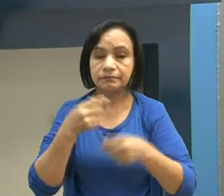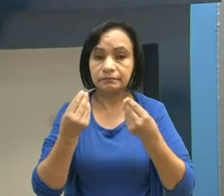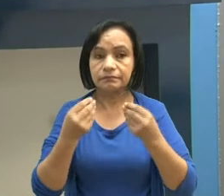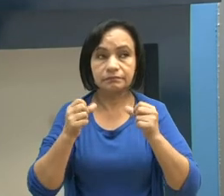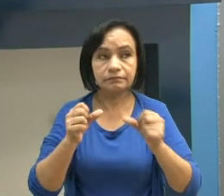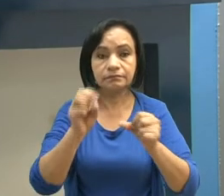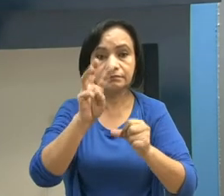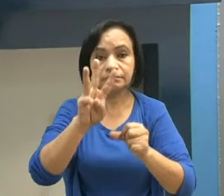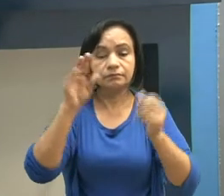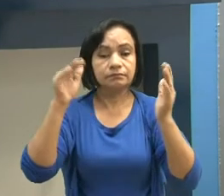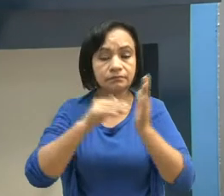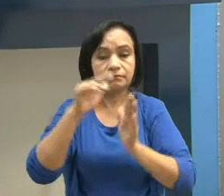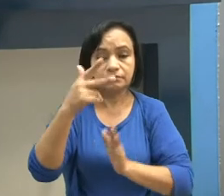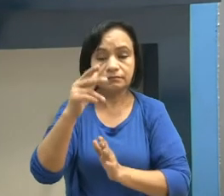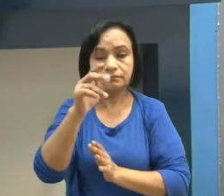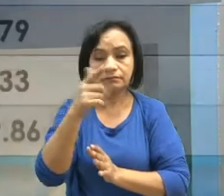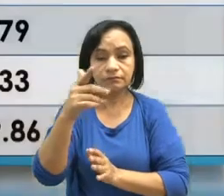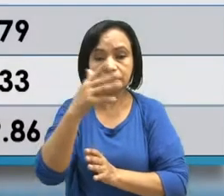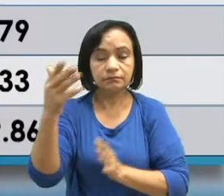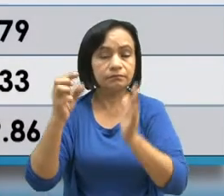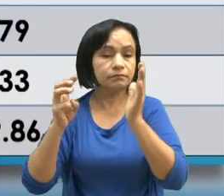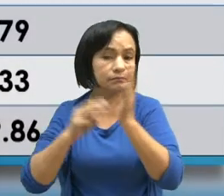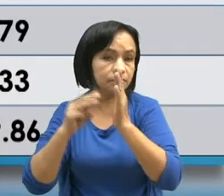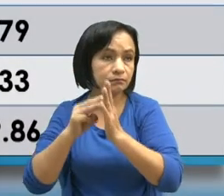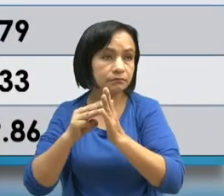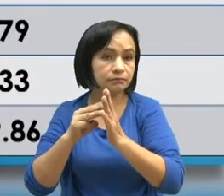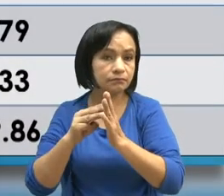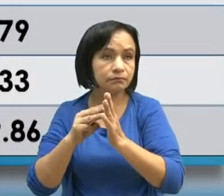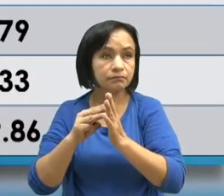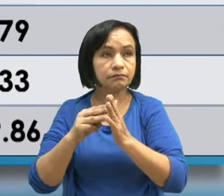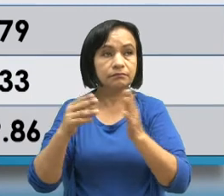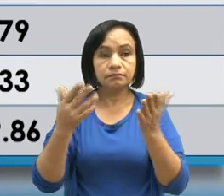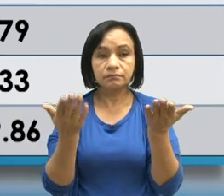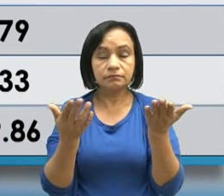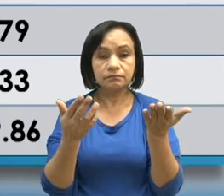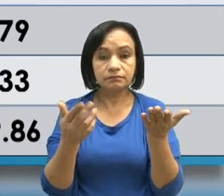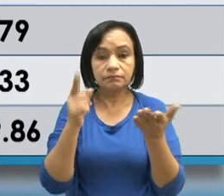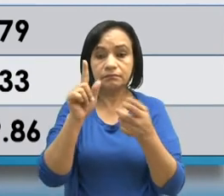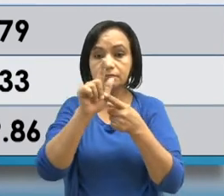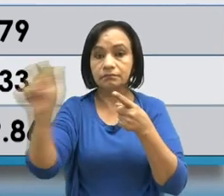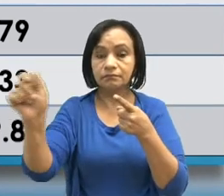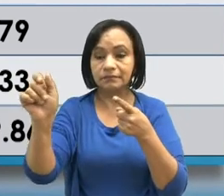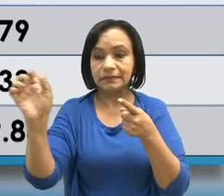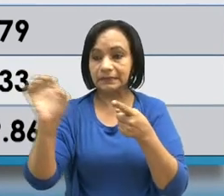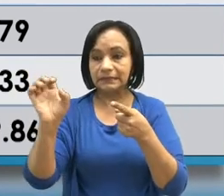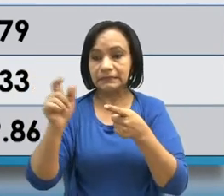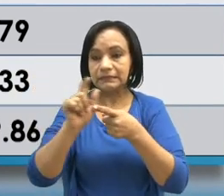esos 3.879 millones que veíamos ahí, sí. Prácticamente nosotros ya tenemos el primer mes, y es lo que te decía